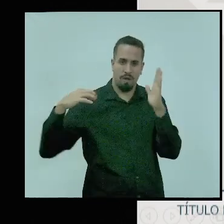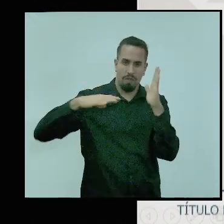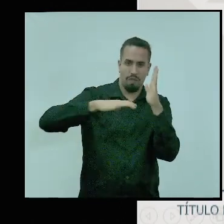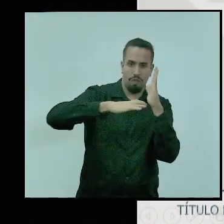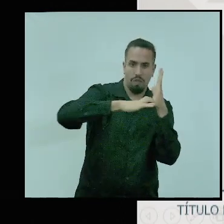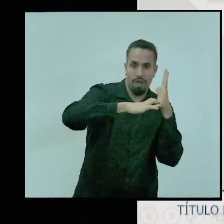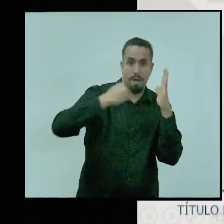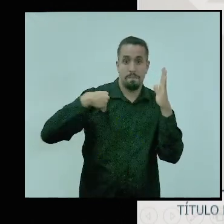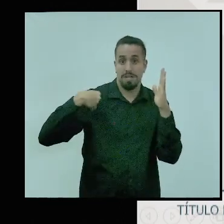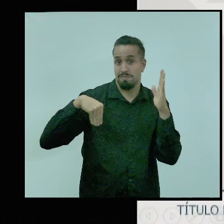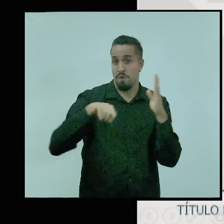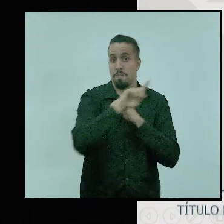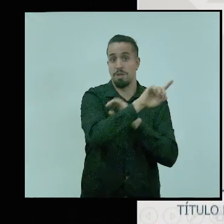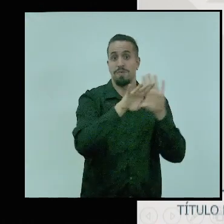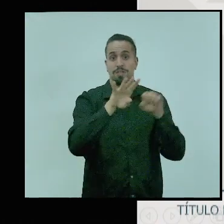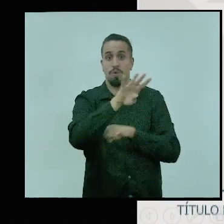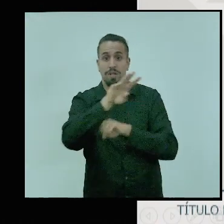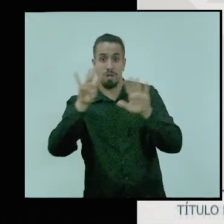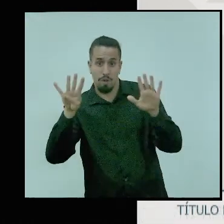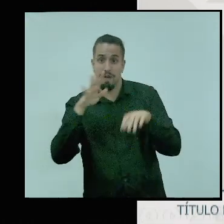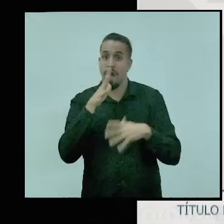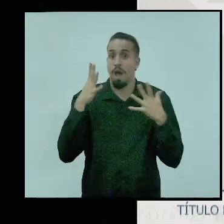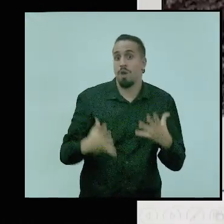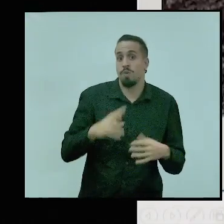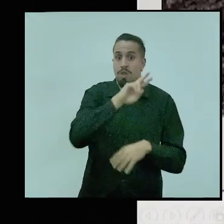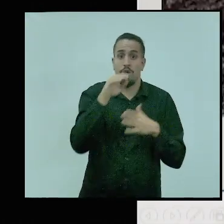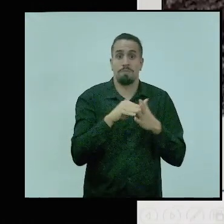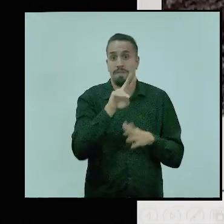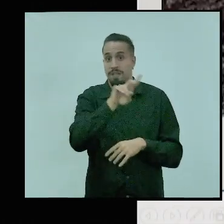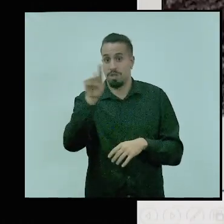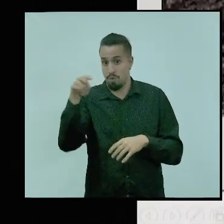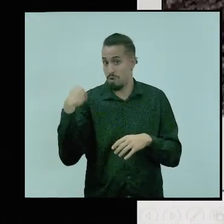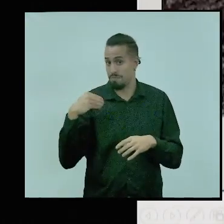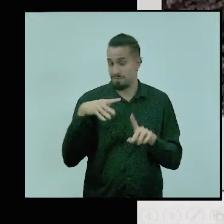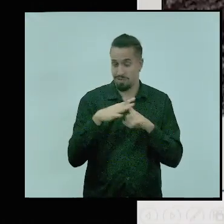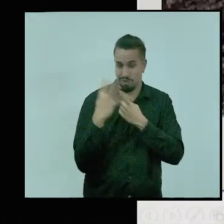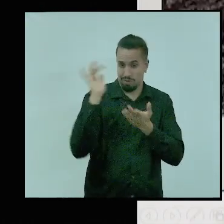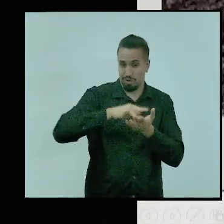igual en 1949 como están entrando ahora en el 2021.